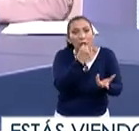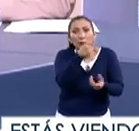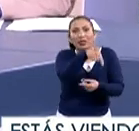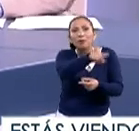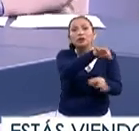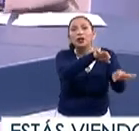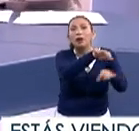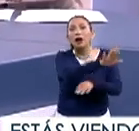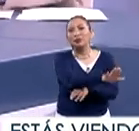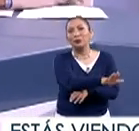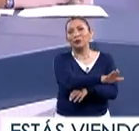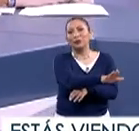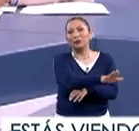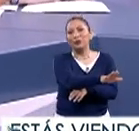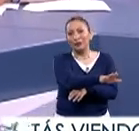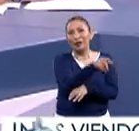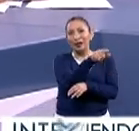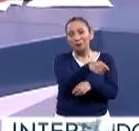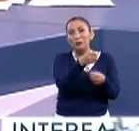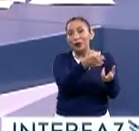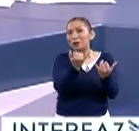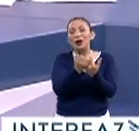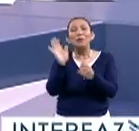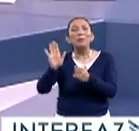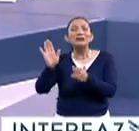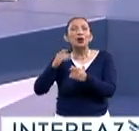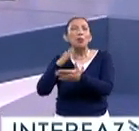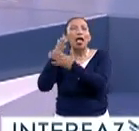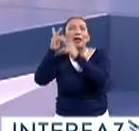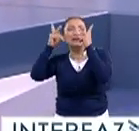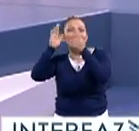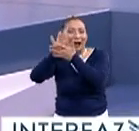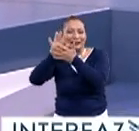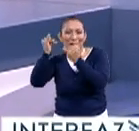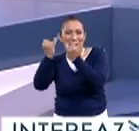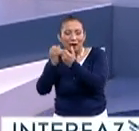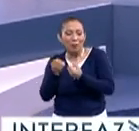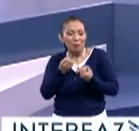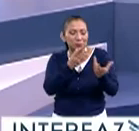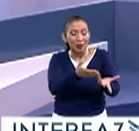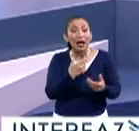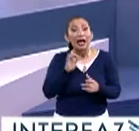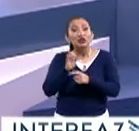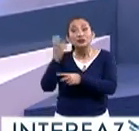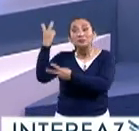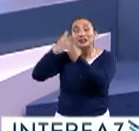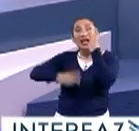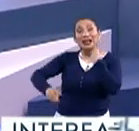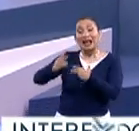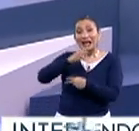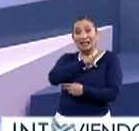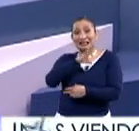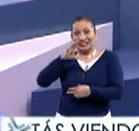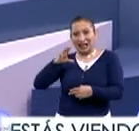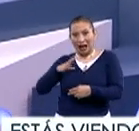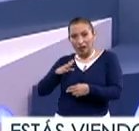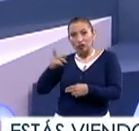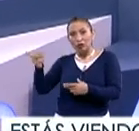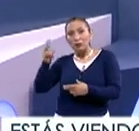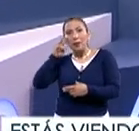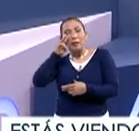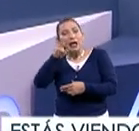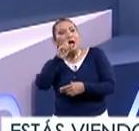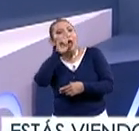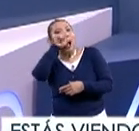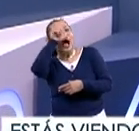sea, que hay que llevarle cosas. Entonces, llega el cristianismo, que tiene una noción de un alma